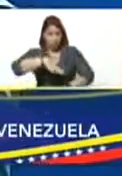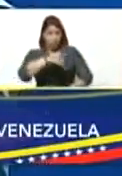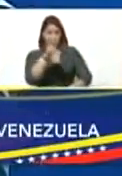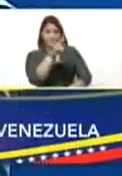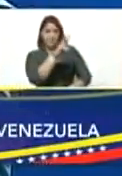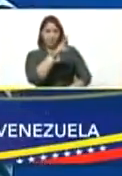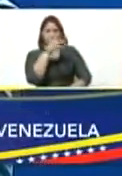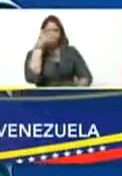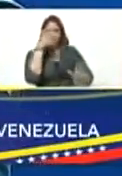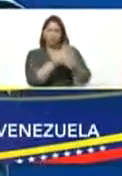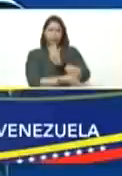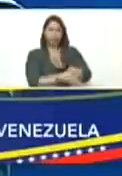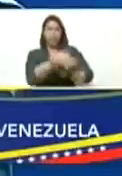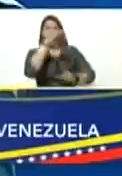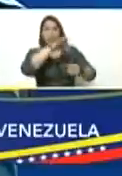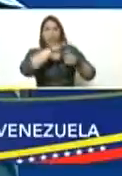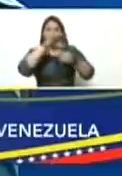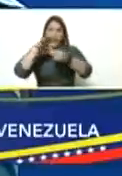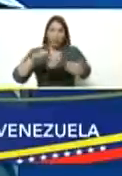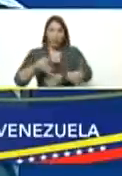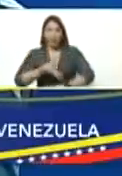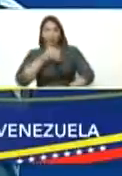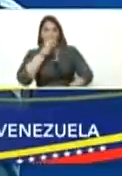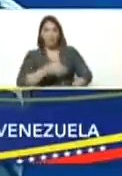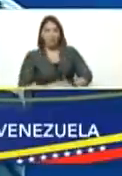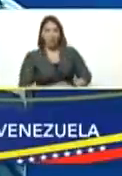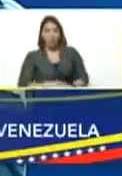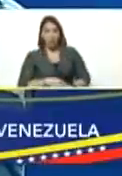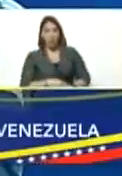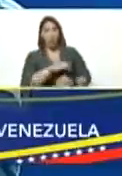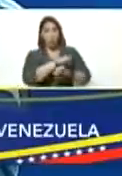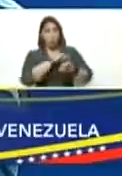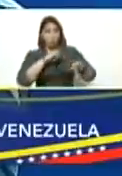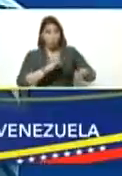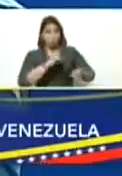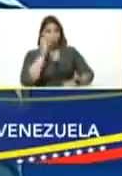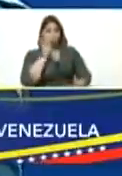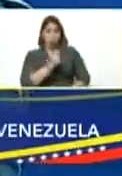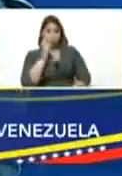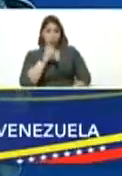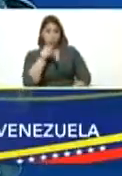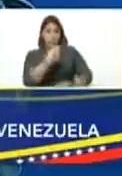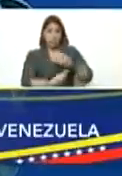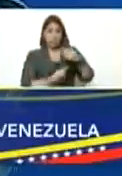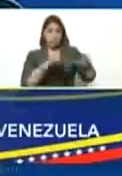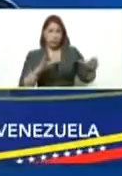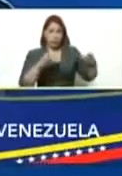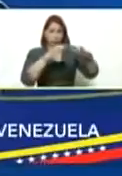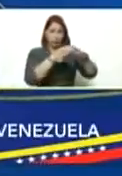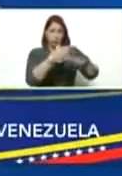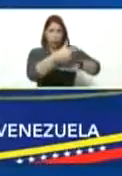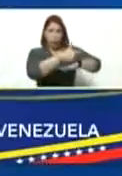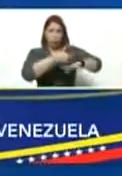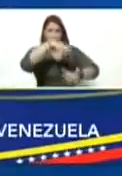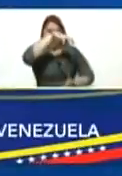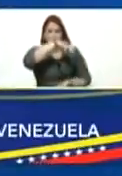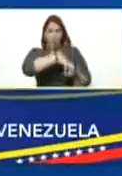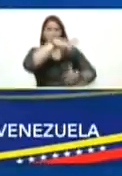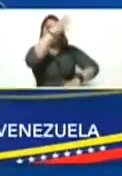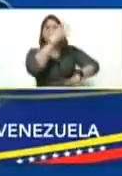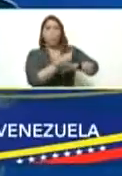de café, ¿no? La última tarea que hicimos fue reunirnos con el gobernador del estado